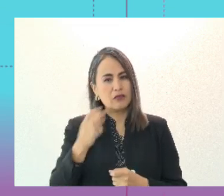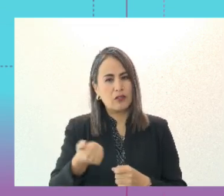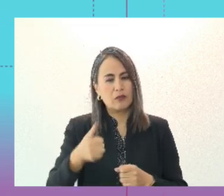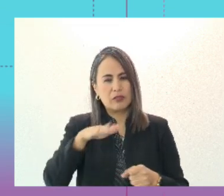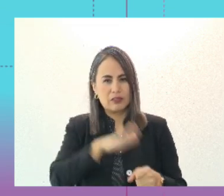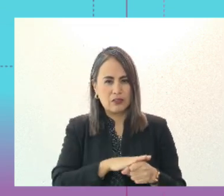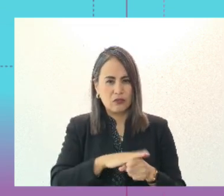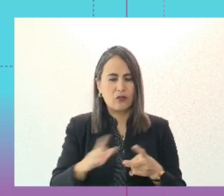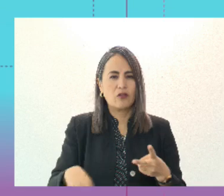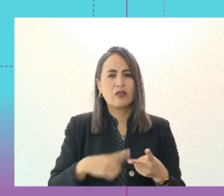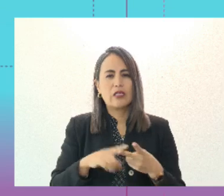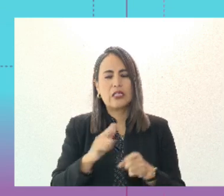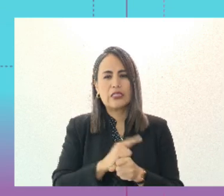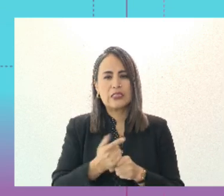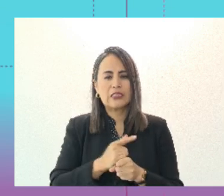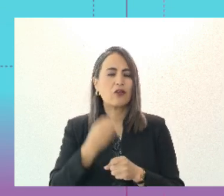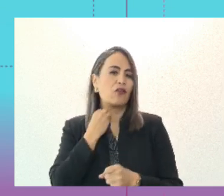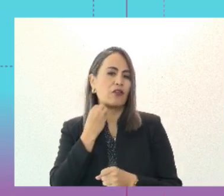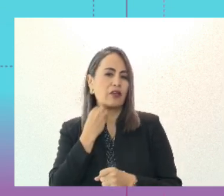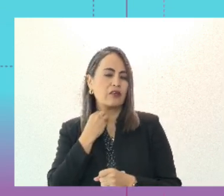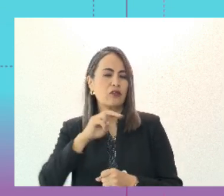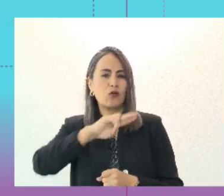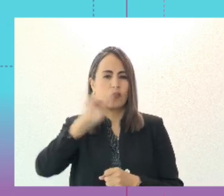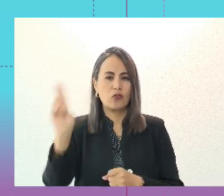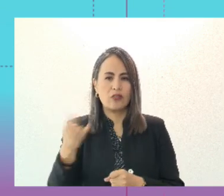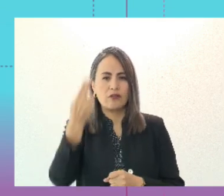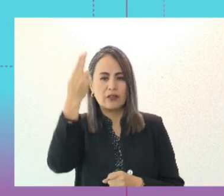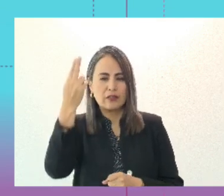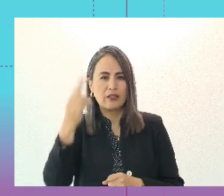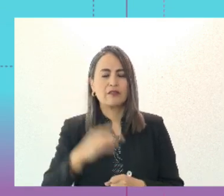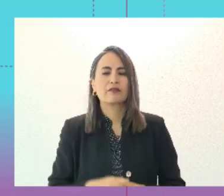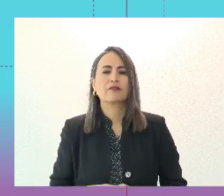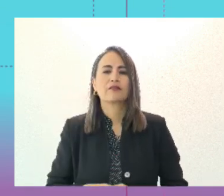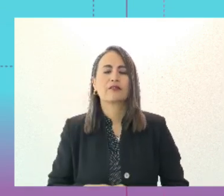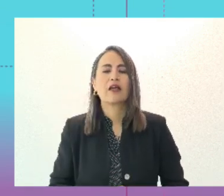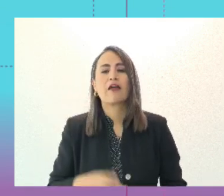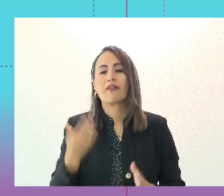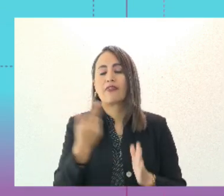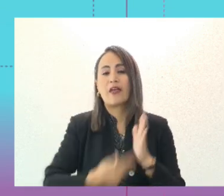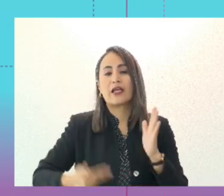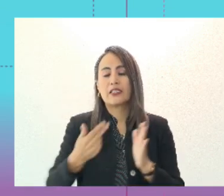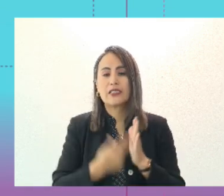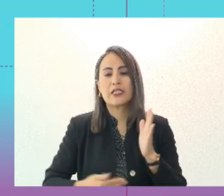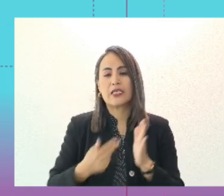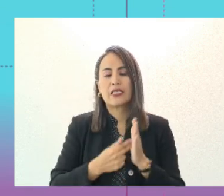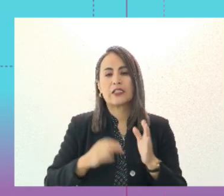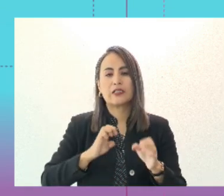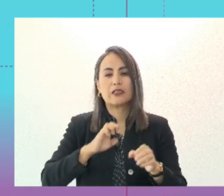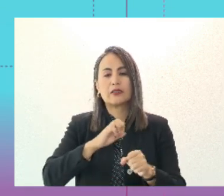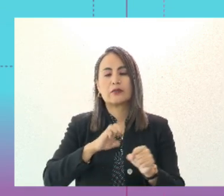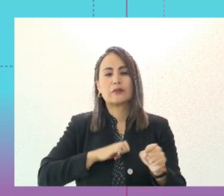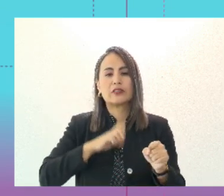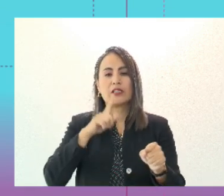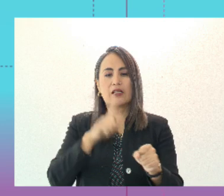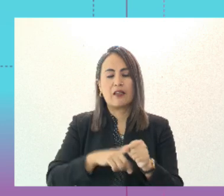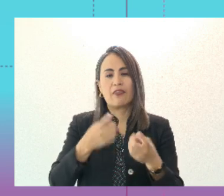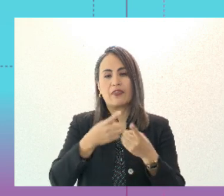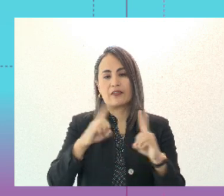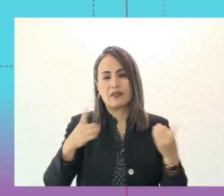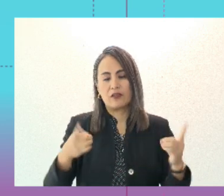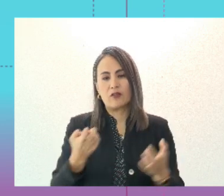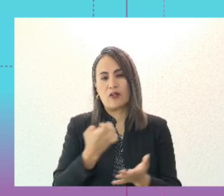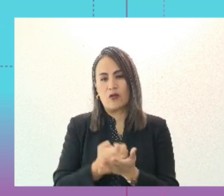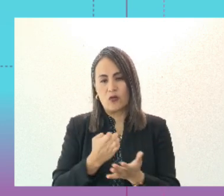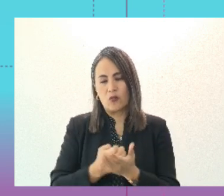del Noreste y es licenciado en Derecho por la misma universidad. Es egresado del Taller de Especialidad en Desarrollo Económico y